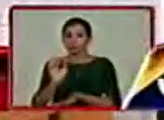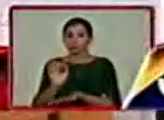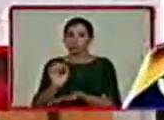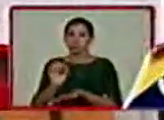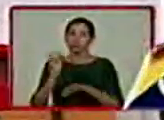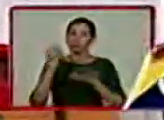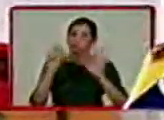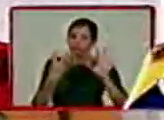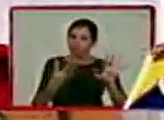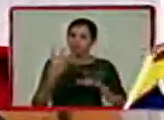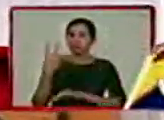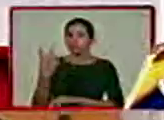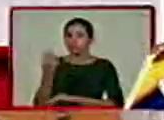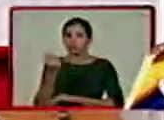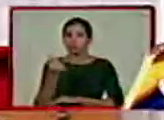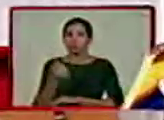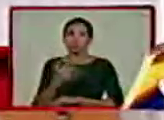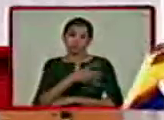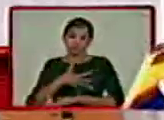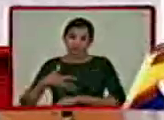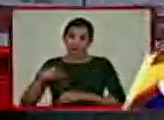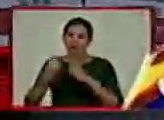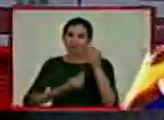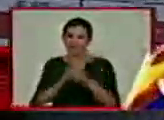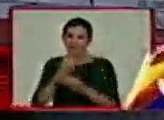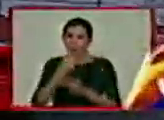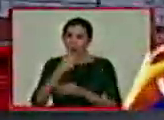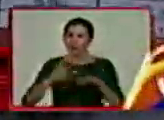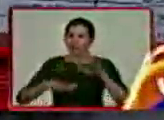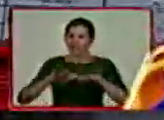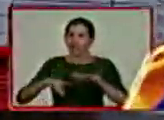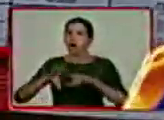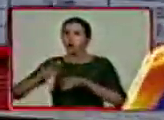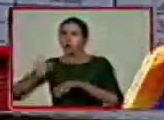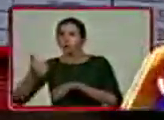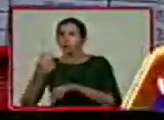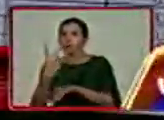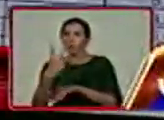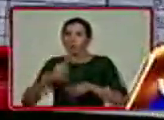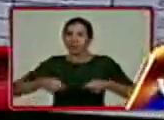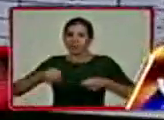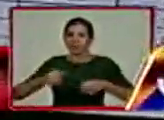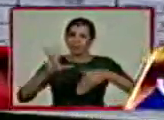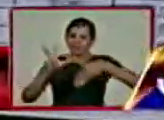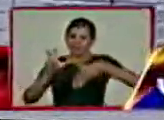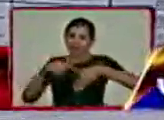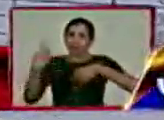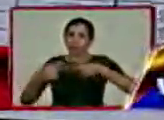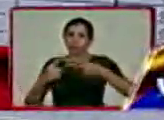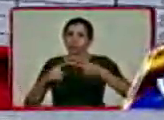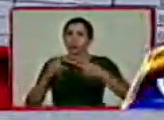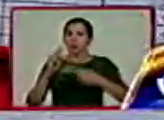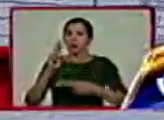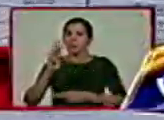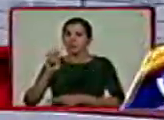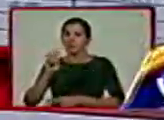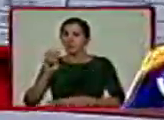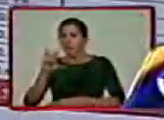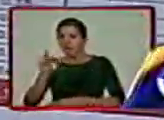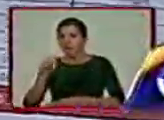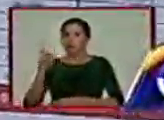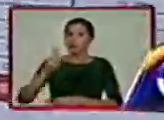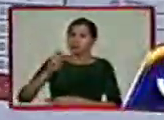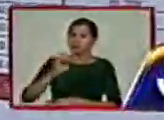294.92 bolívares. Para hacer una hallaca en Pedeval y Bicentenario, una familia necesita